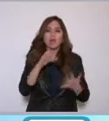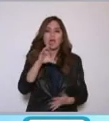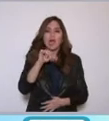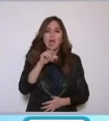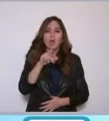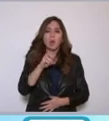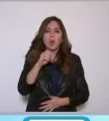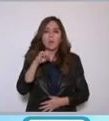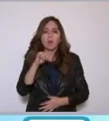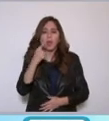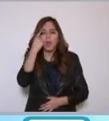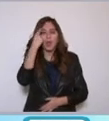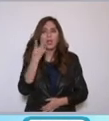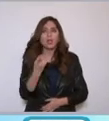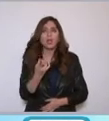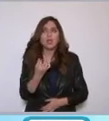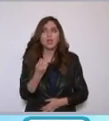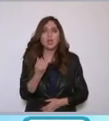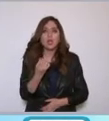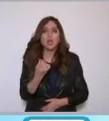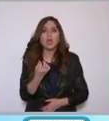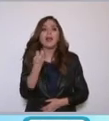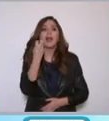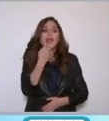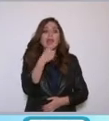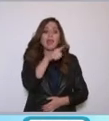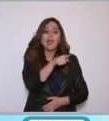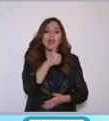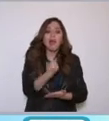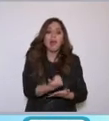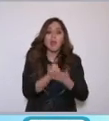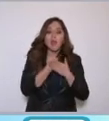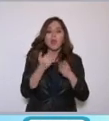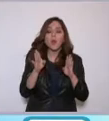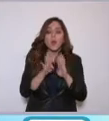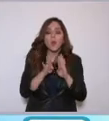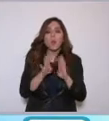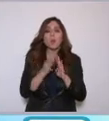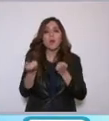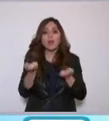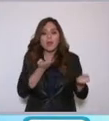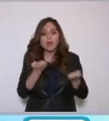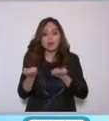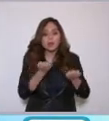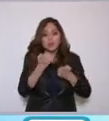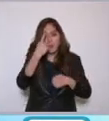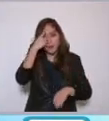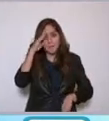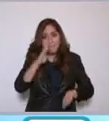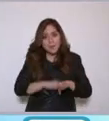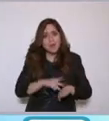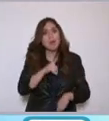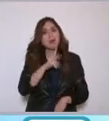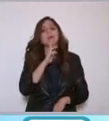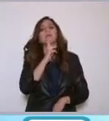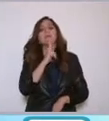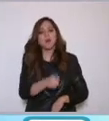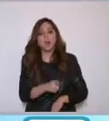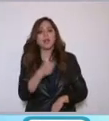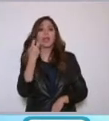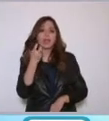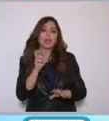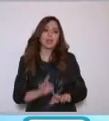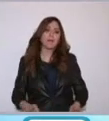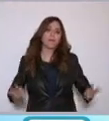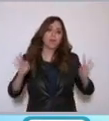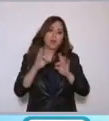no nos gustaba nada, esta sería la mamá Cálculo mental. entrenadora del cálculo Wow. mental. Por eso se la recomendaría eso está muy muchísimo. bueno. Entonces, es importante,